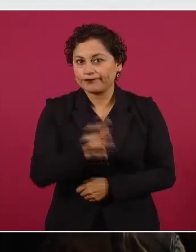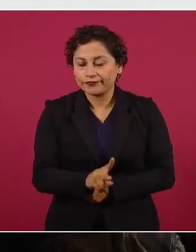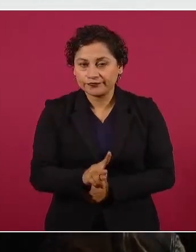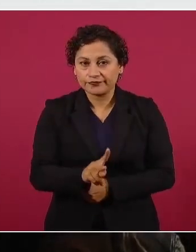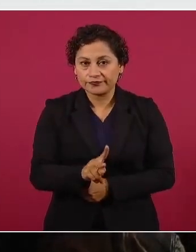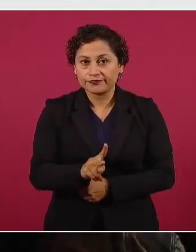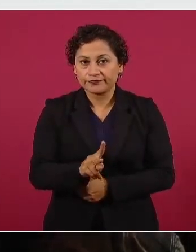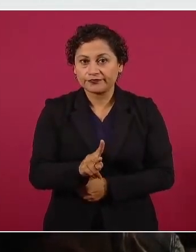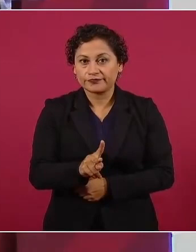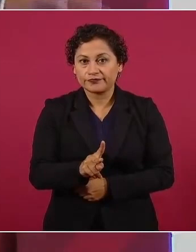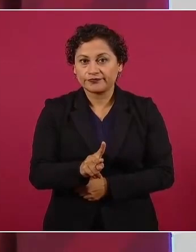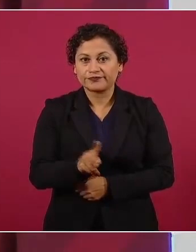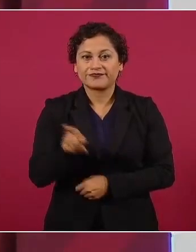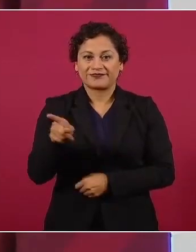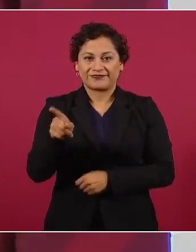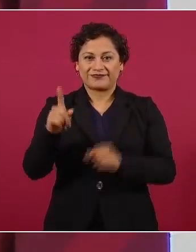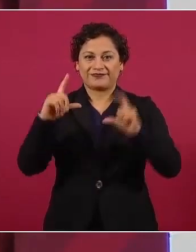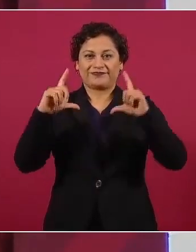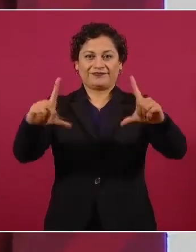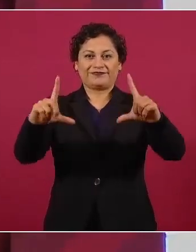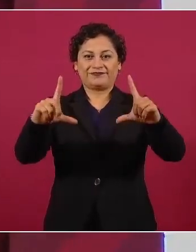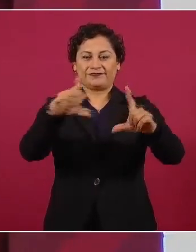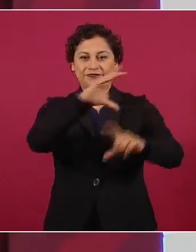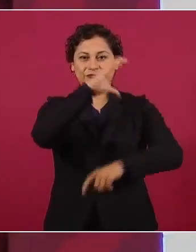son los cables